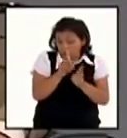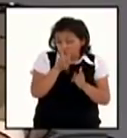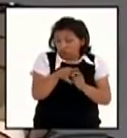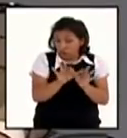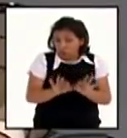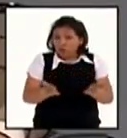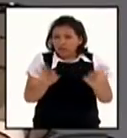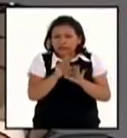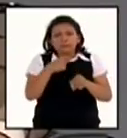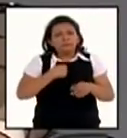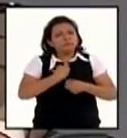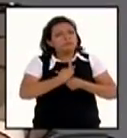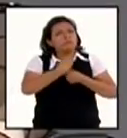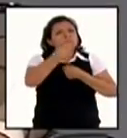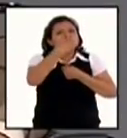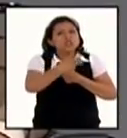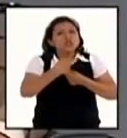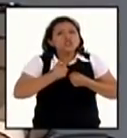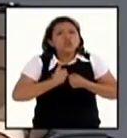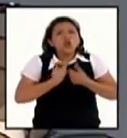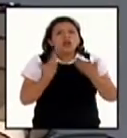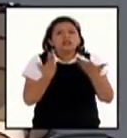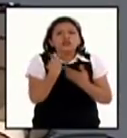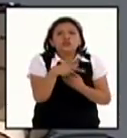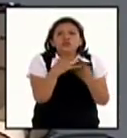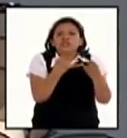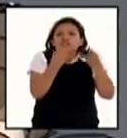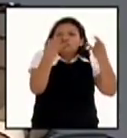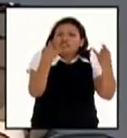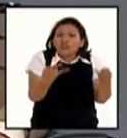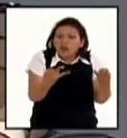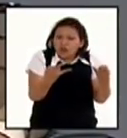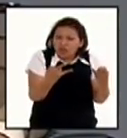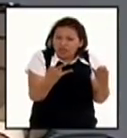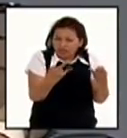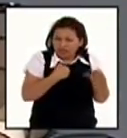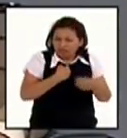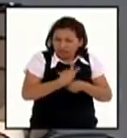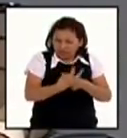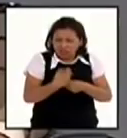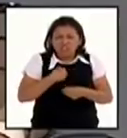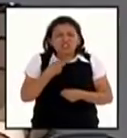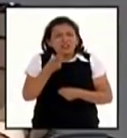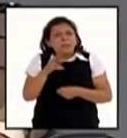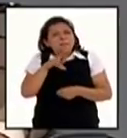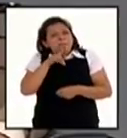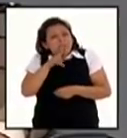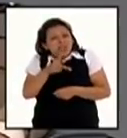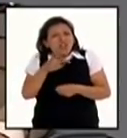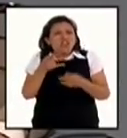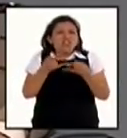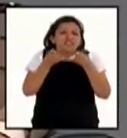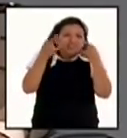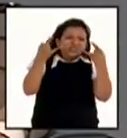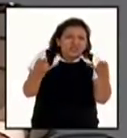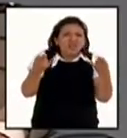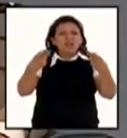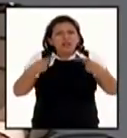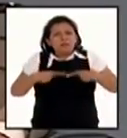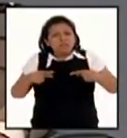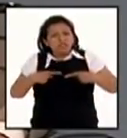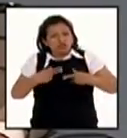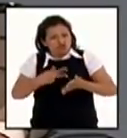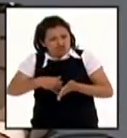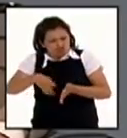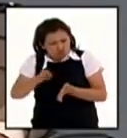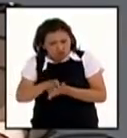me invitó a hacer la historia del grupo. Yo le decía, ¿por qué no hacemos la historia de los héroes? Estos héroes